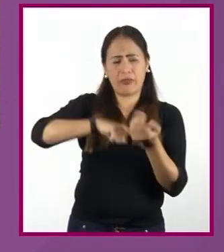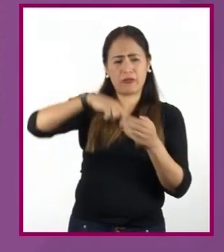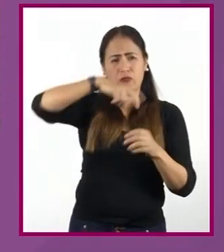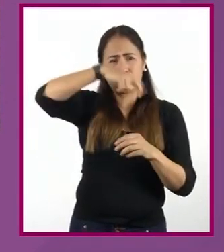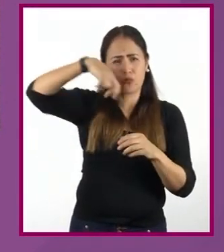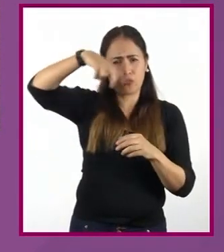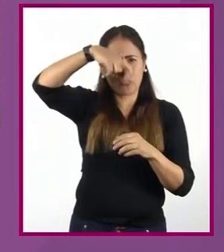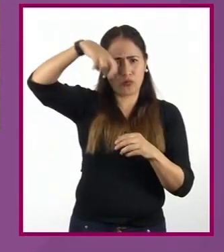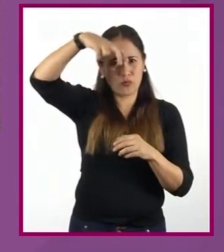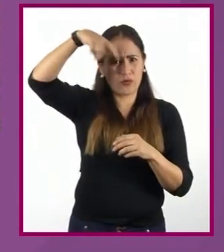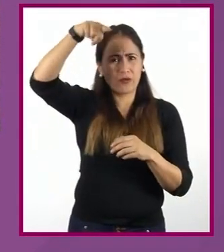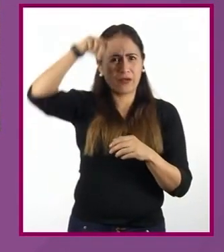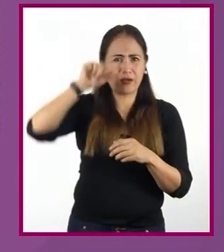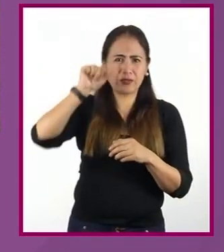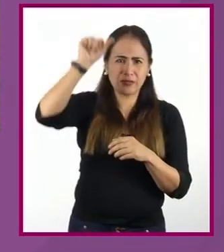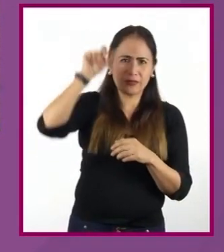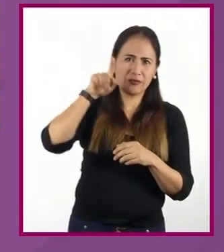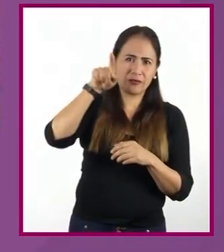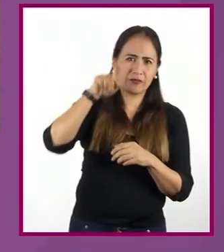conduce a lo alto.